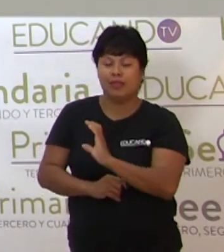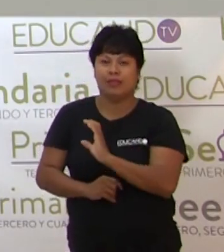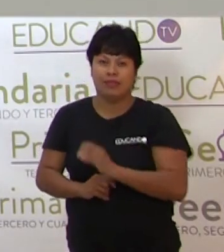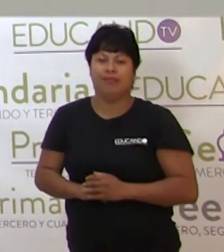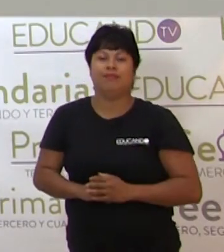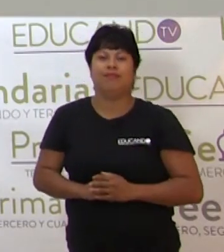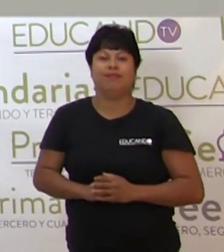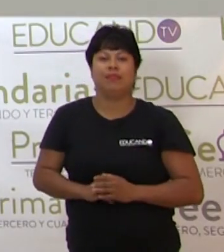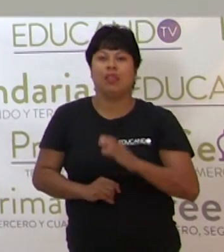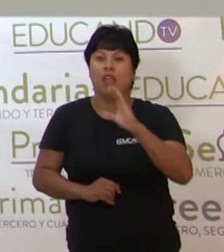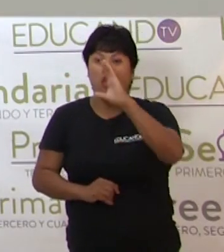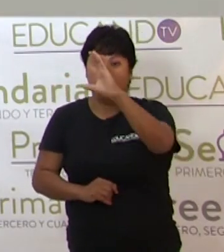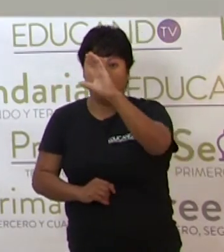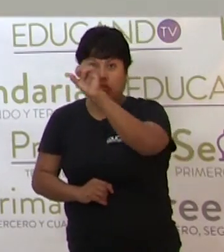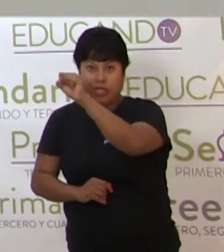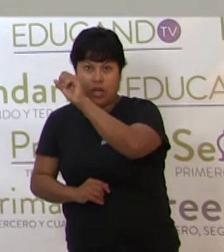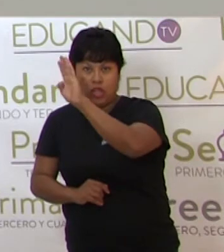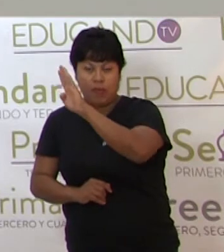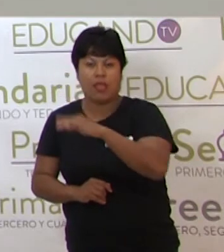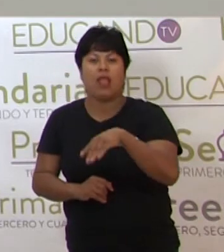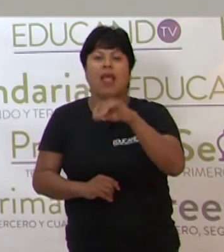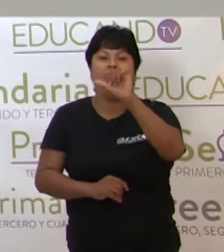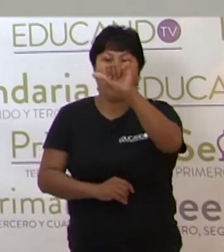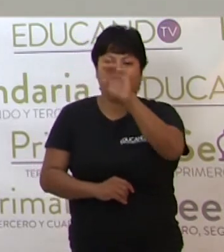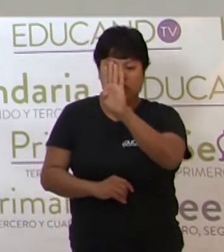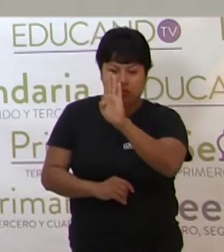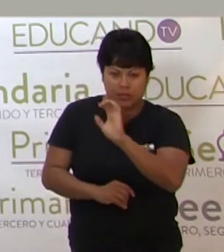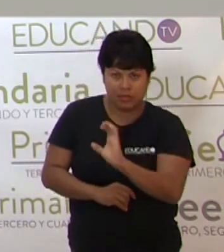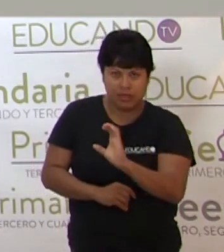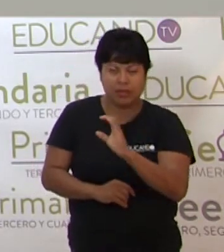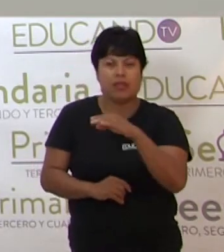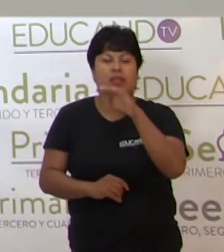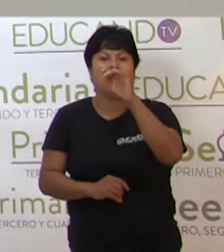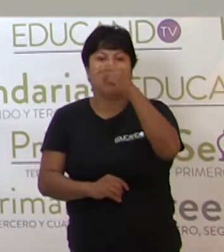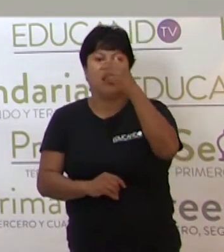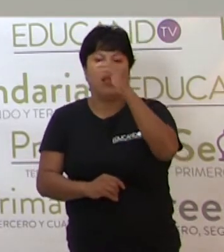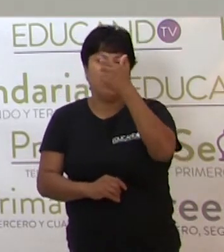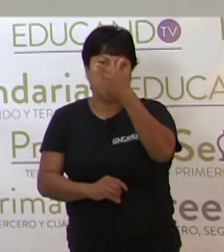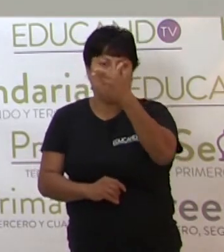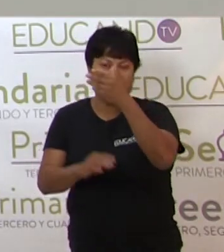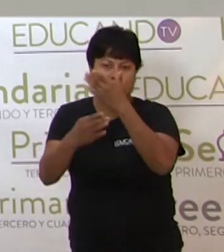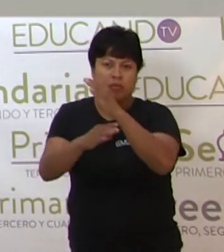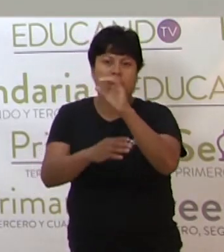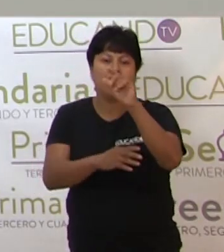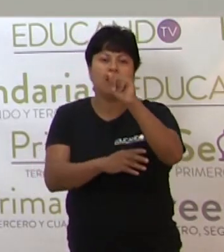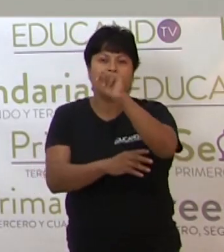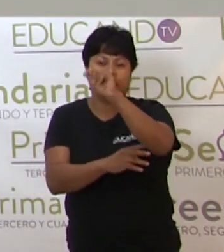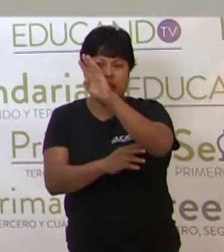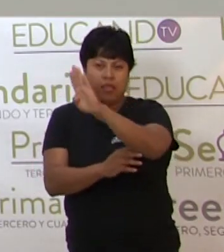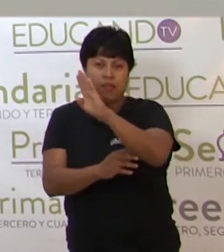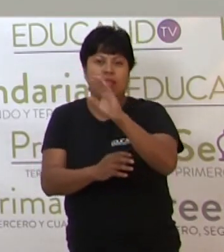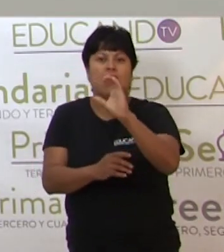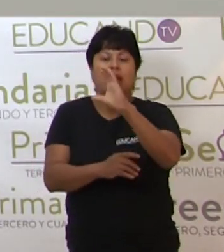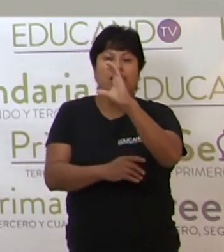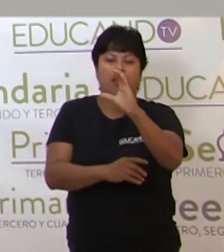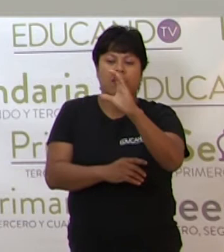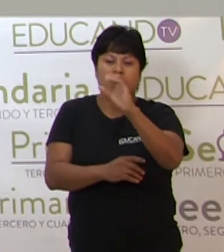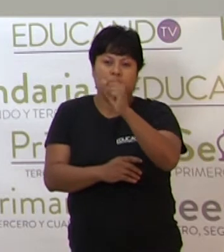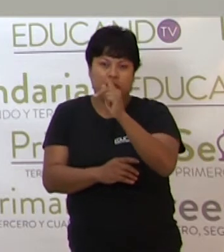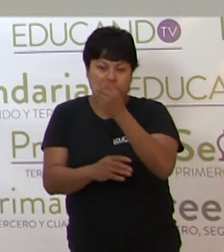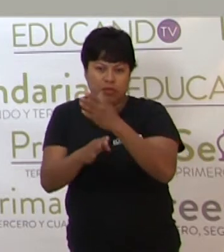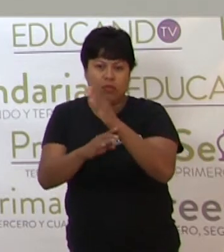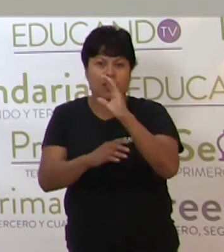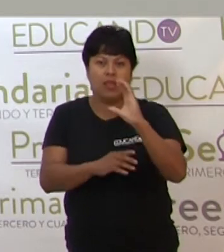C. Coseno de B, A sobre C, cateto adyacente sobre hipotenusa. Tangente de B, cateto opuesto sobre